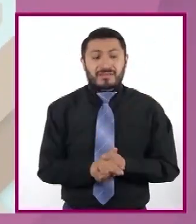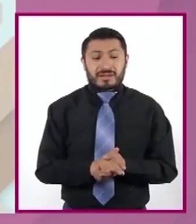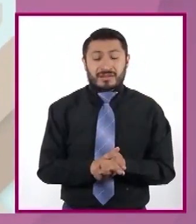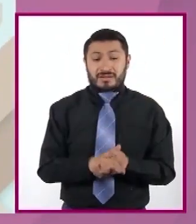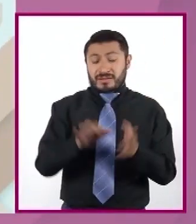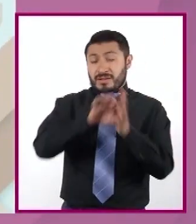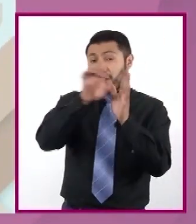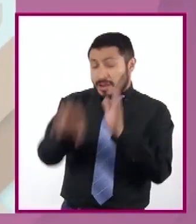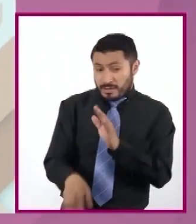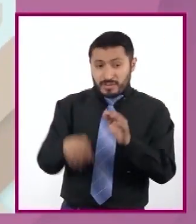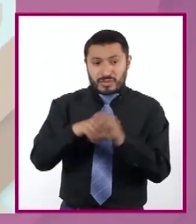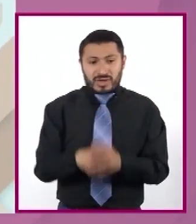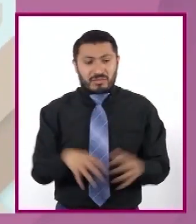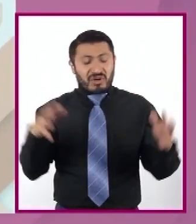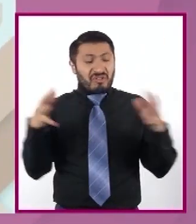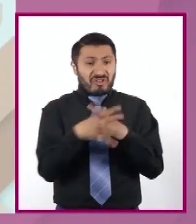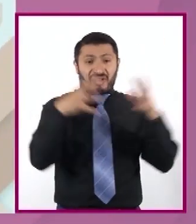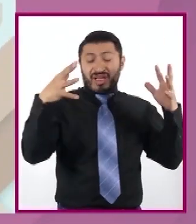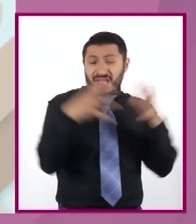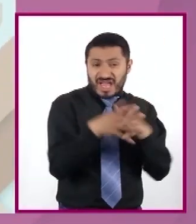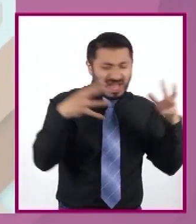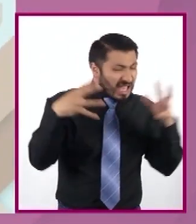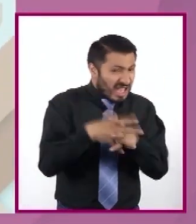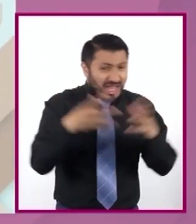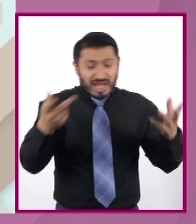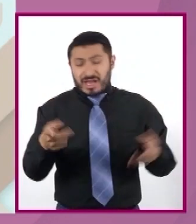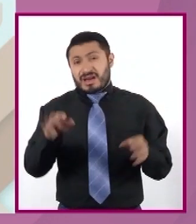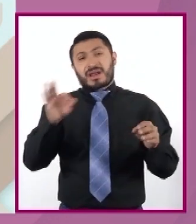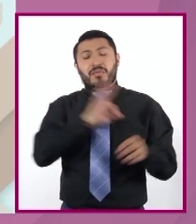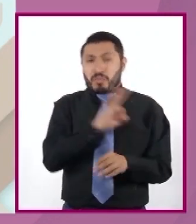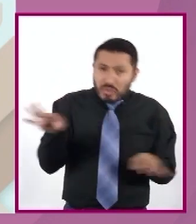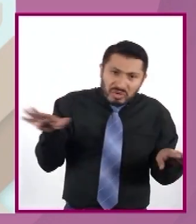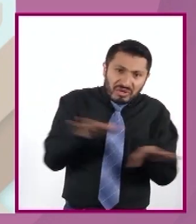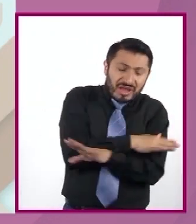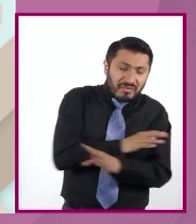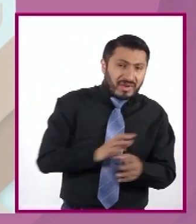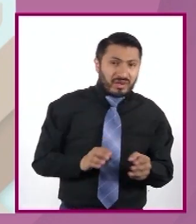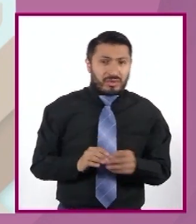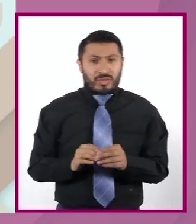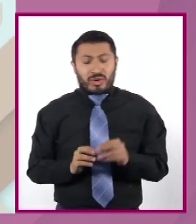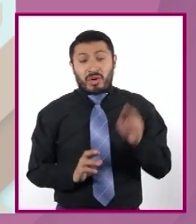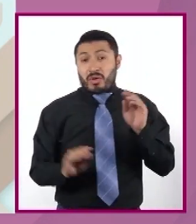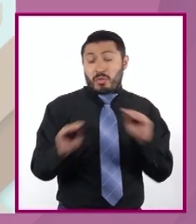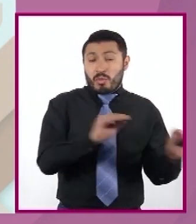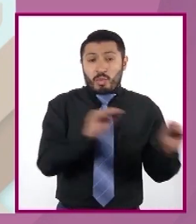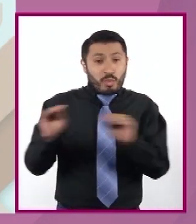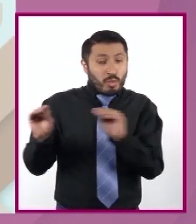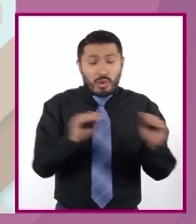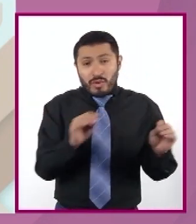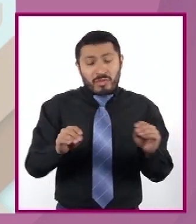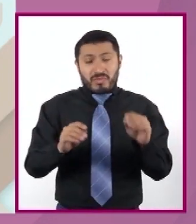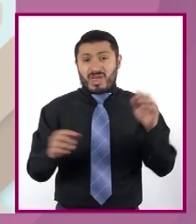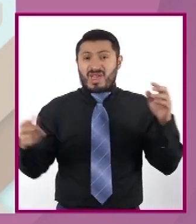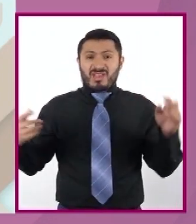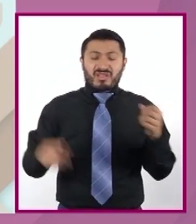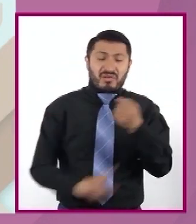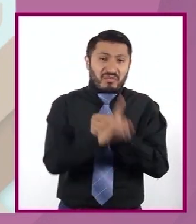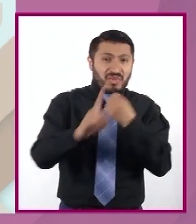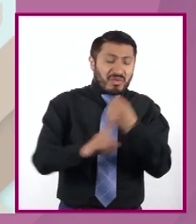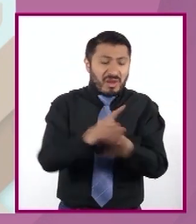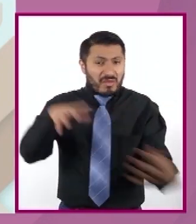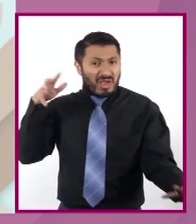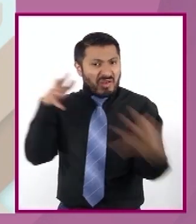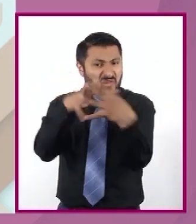de referirse a una guerra, ya que también el autor puede referirse a ella como movimiento, conflicto o